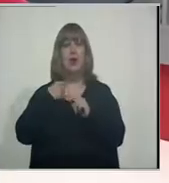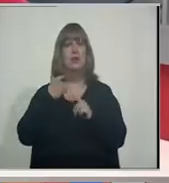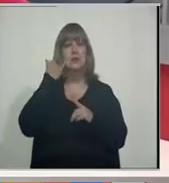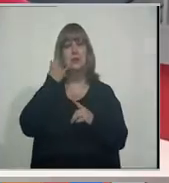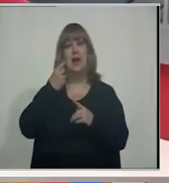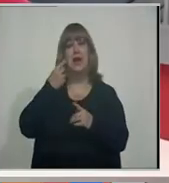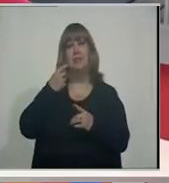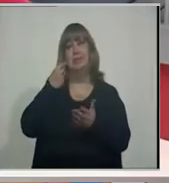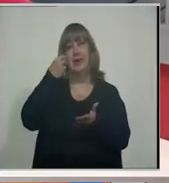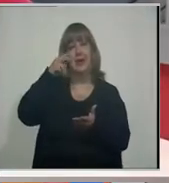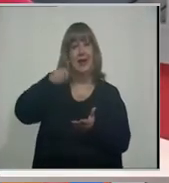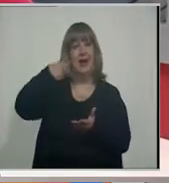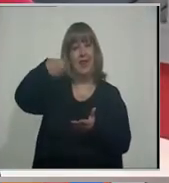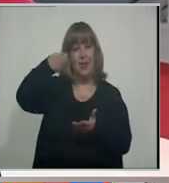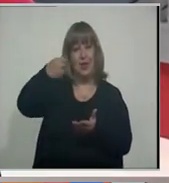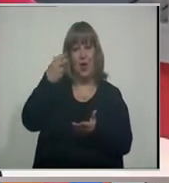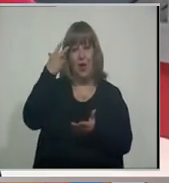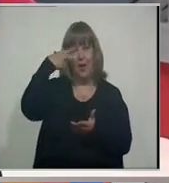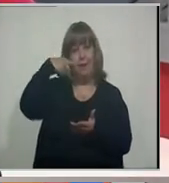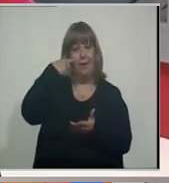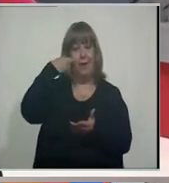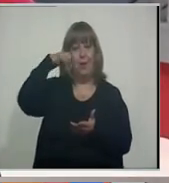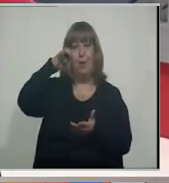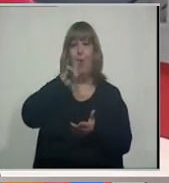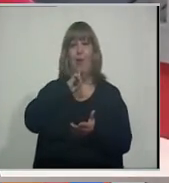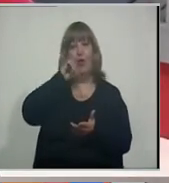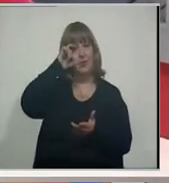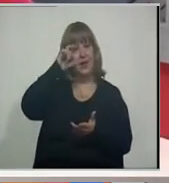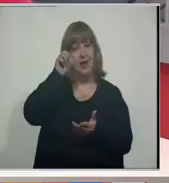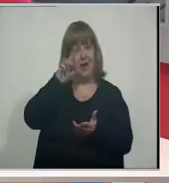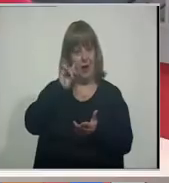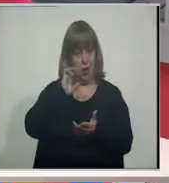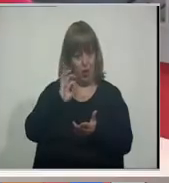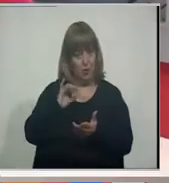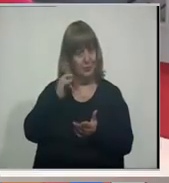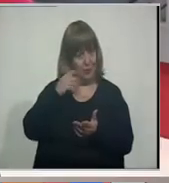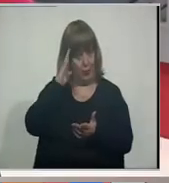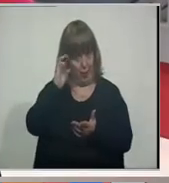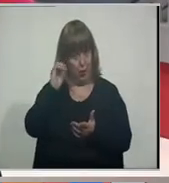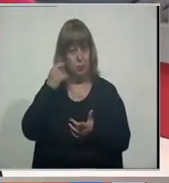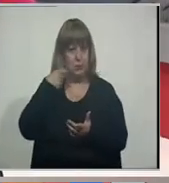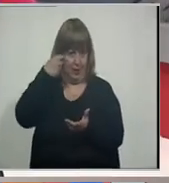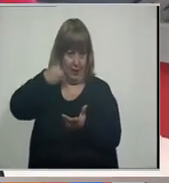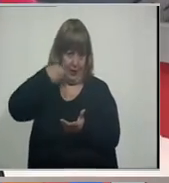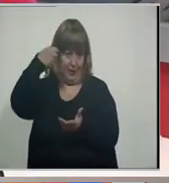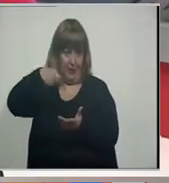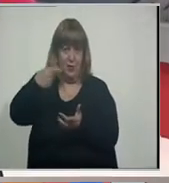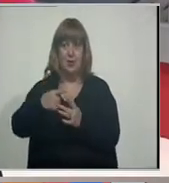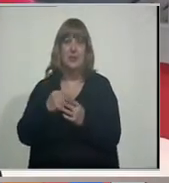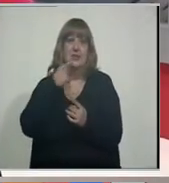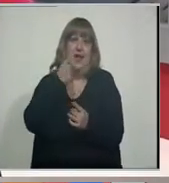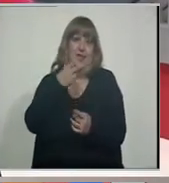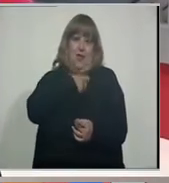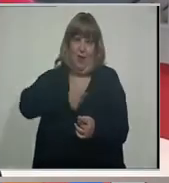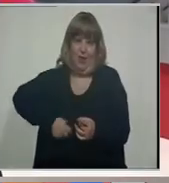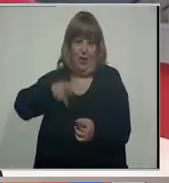créditos hipotecarios que dio a conocer el gobernador Alfredo Cornejo en su discurso del 1 de mayo. Pero claro, con el correr de los días,